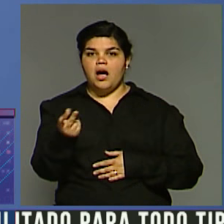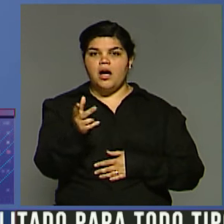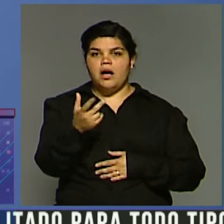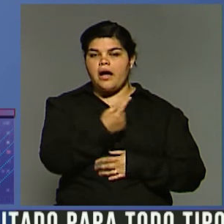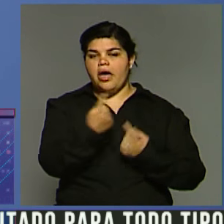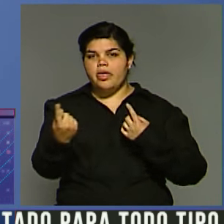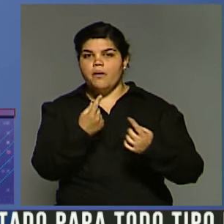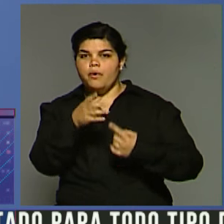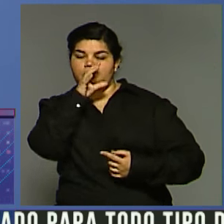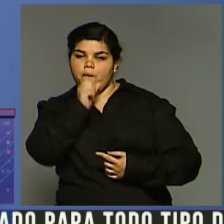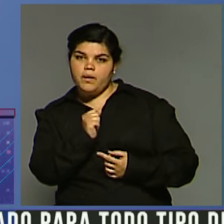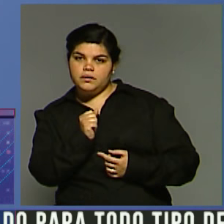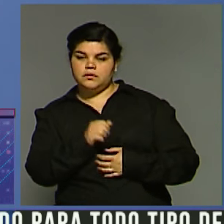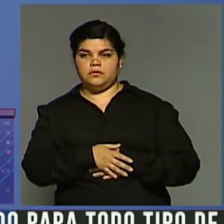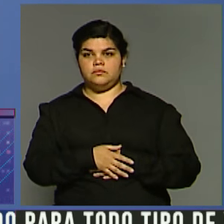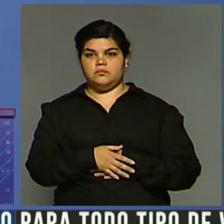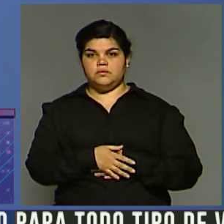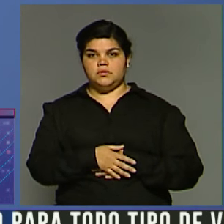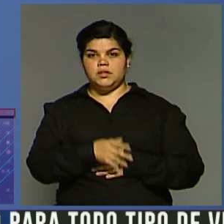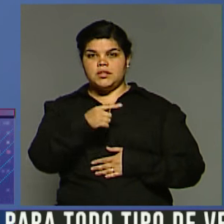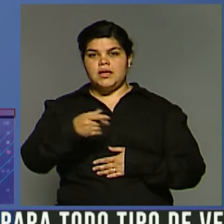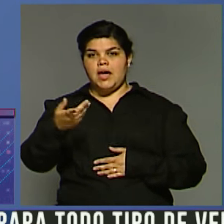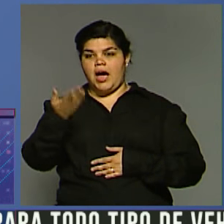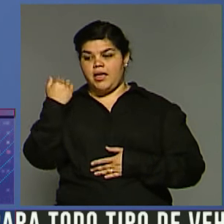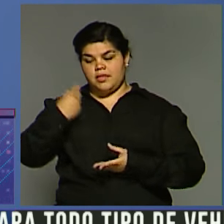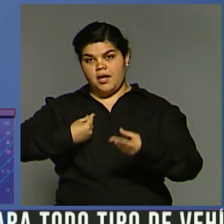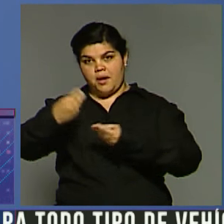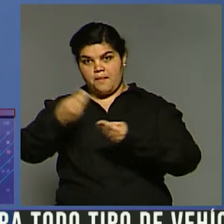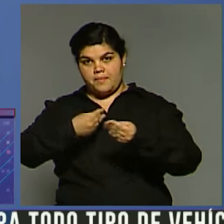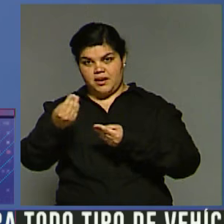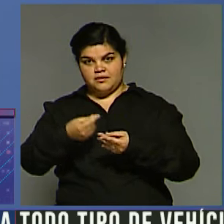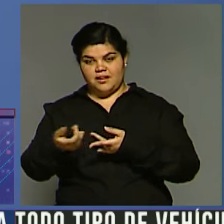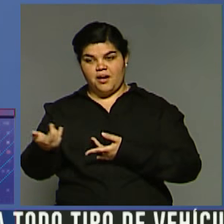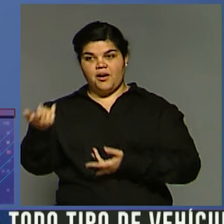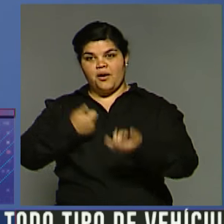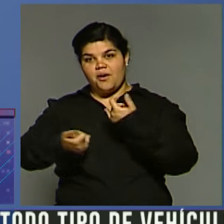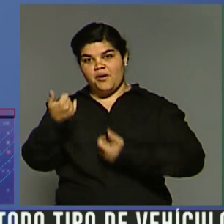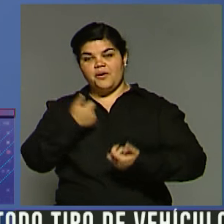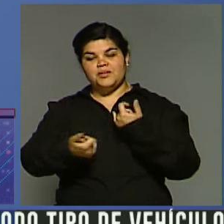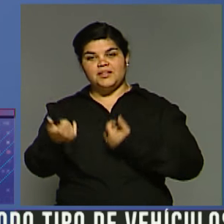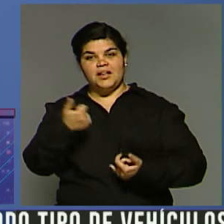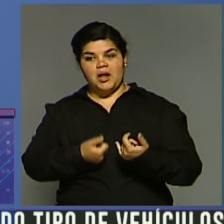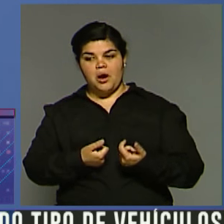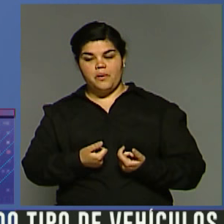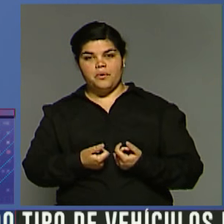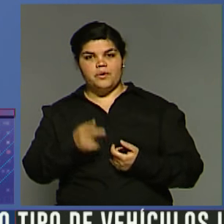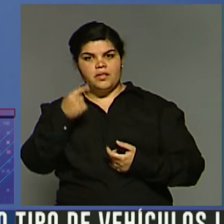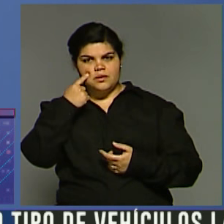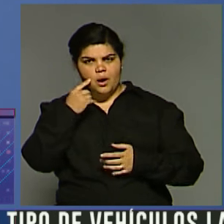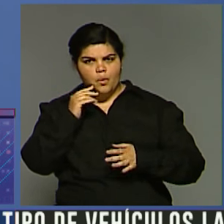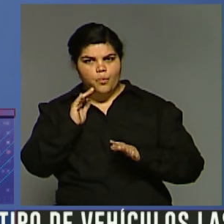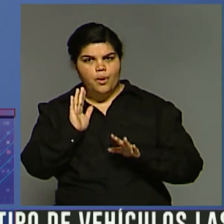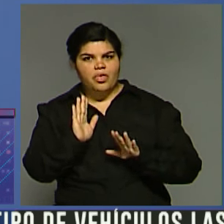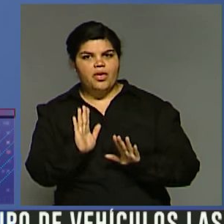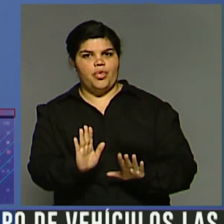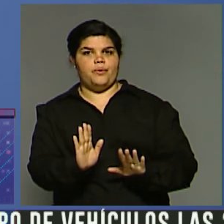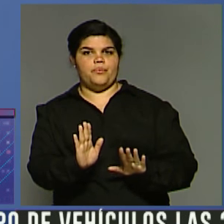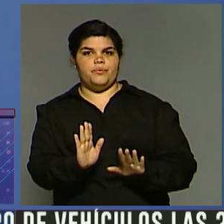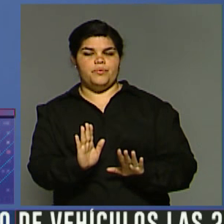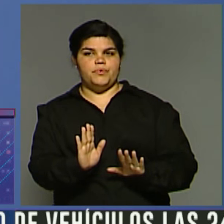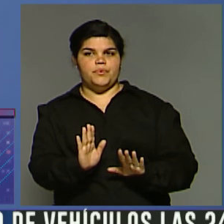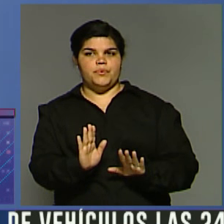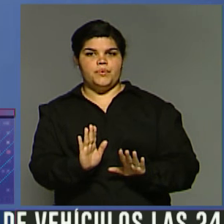una de las telcos salió a contarnos, salió con un comunicado diciendo que hay que tener cuidado con el